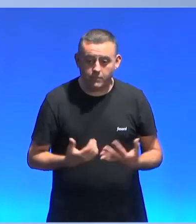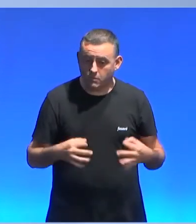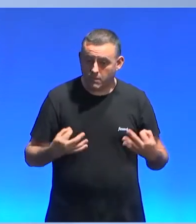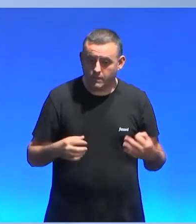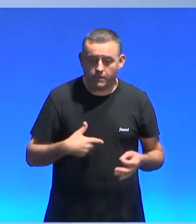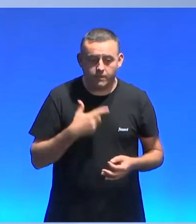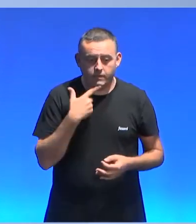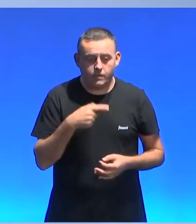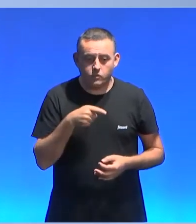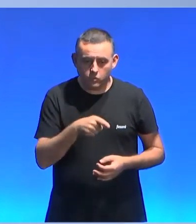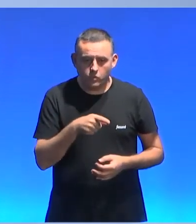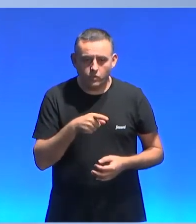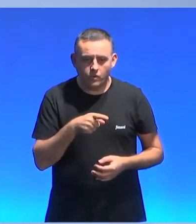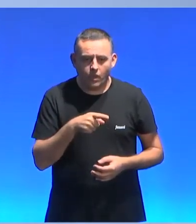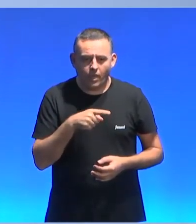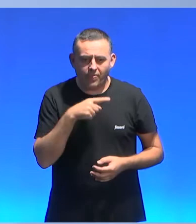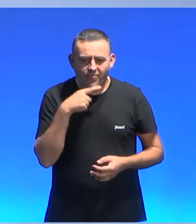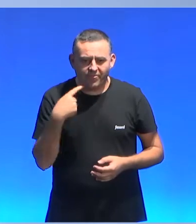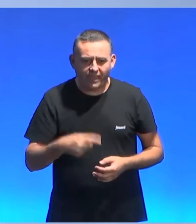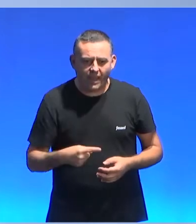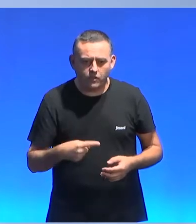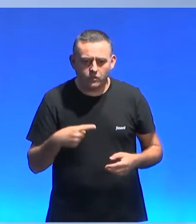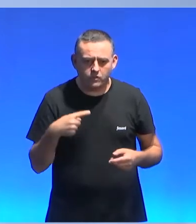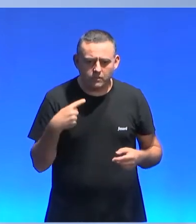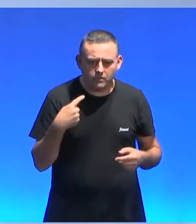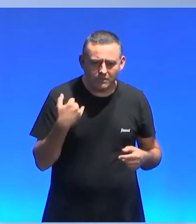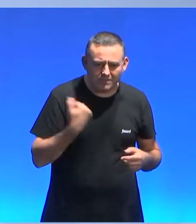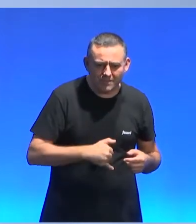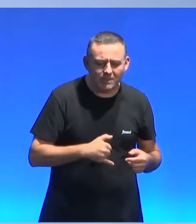así aprendes. Decimos: cuídate.